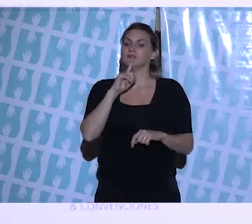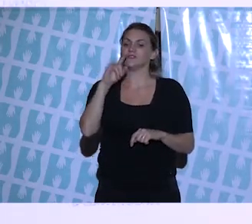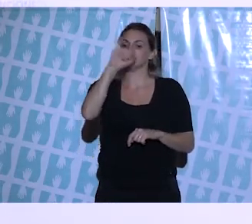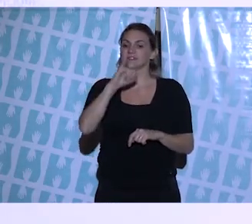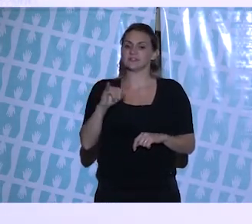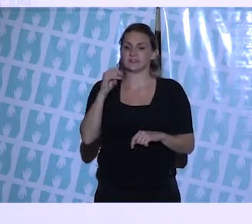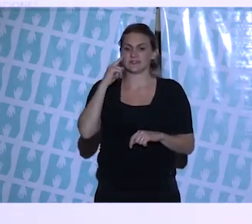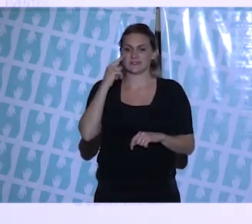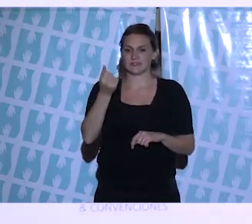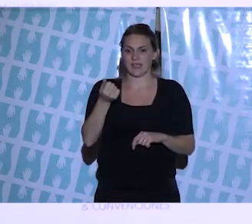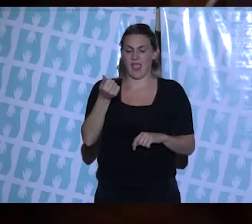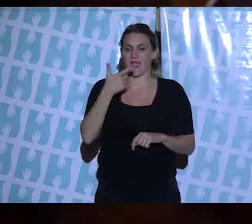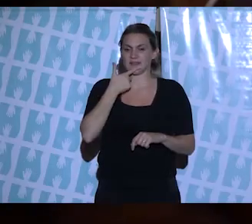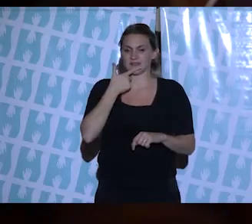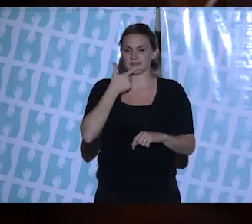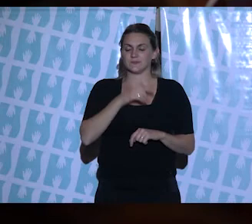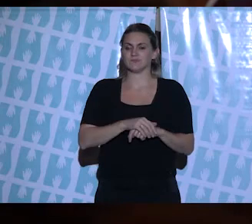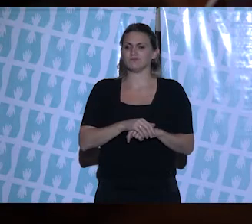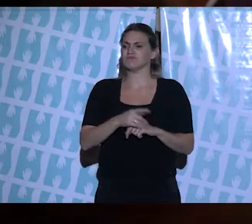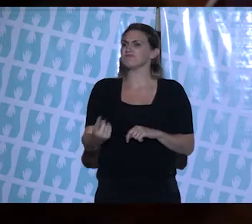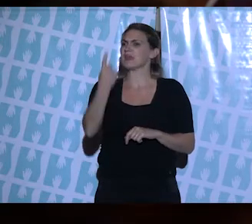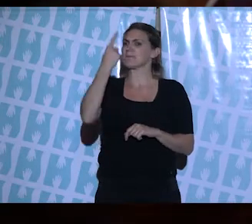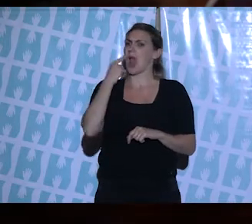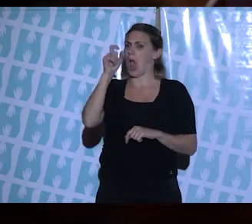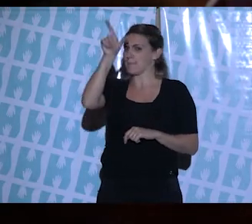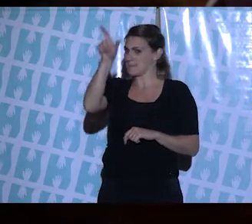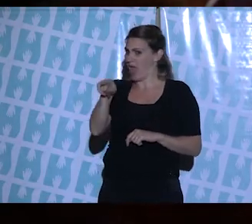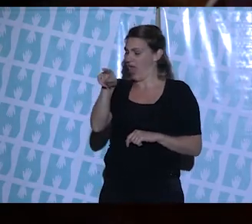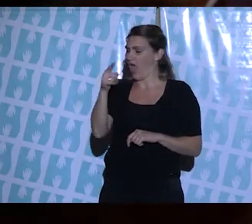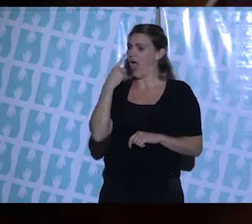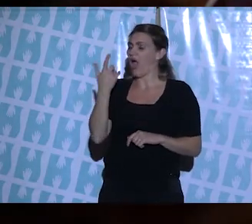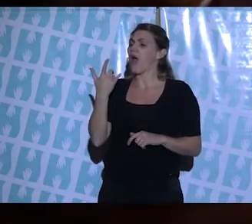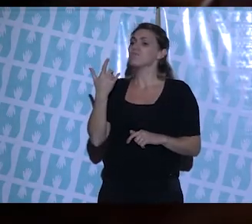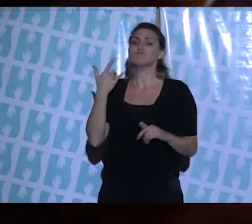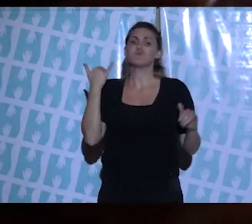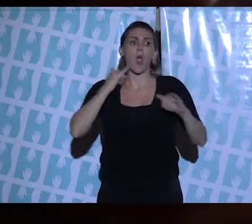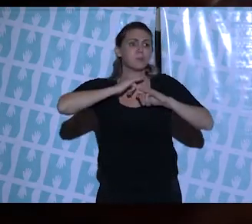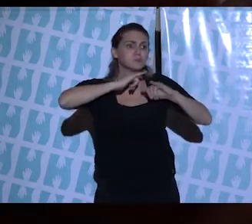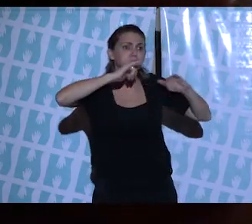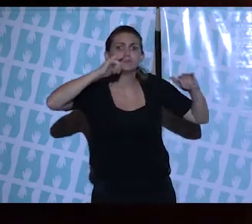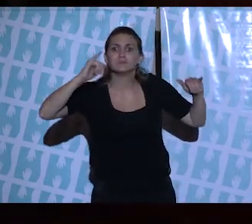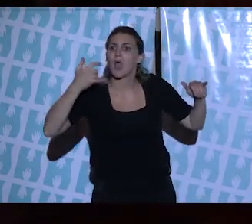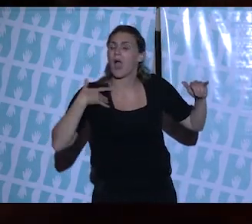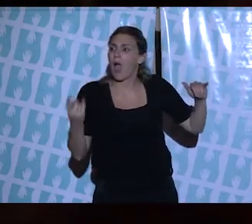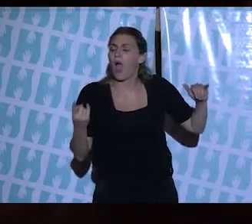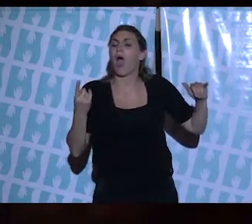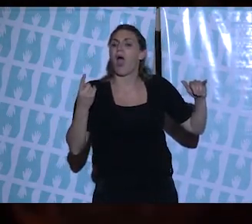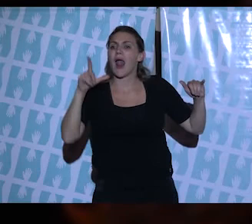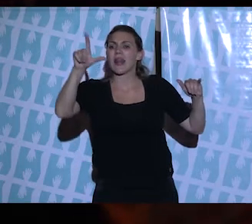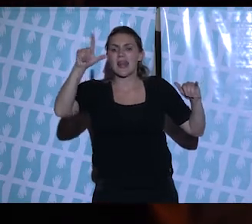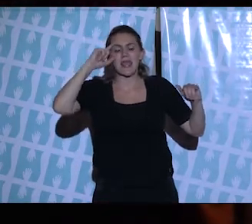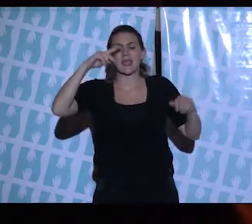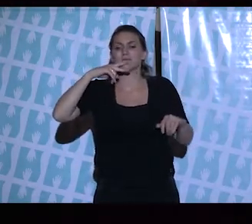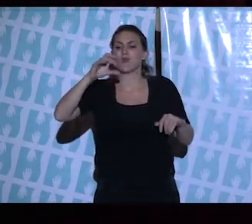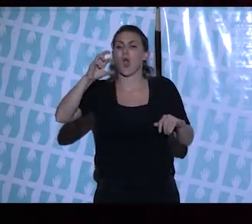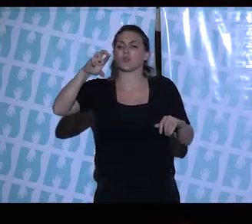fue el primero en demostrar que la administración de levodopa era efectiva en reducir los